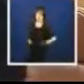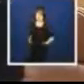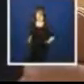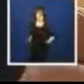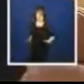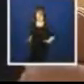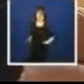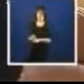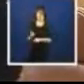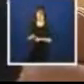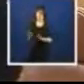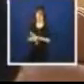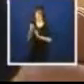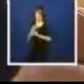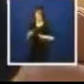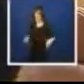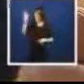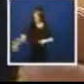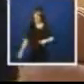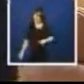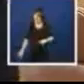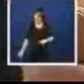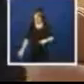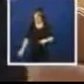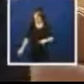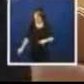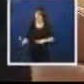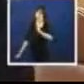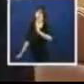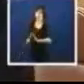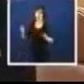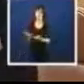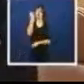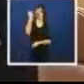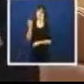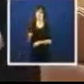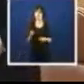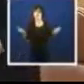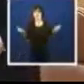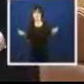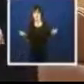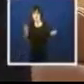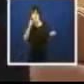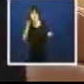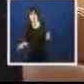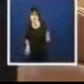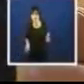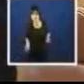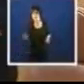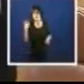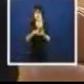Esa é a diferencia. Vostede sigue sendo o campeón do escaqueo, como lle dixen na anterior sesión de control, señor